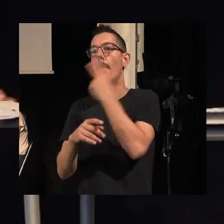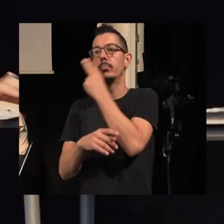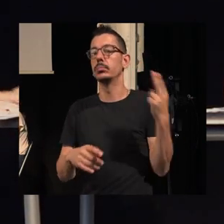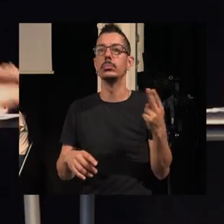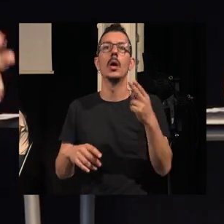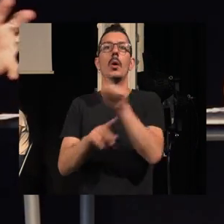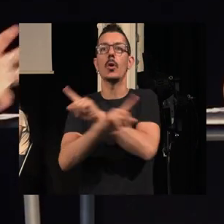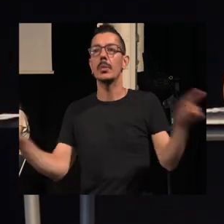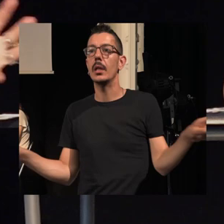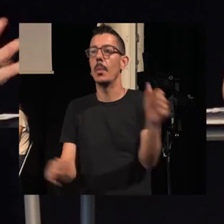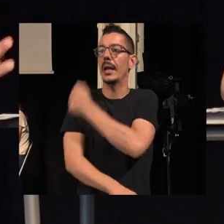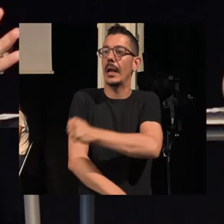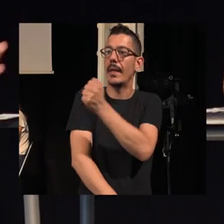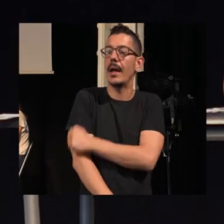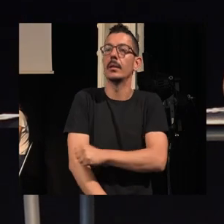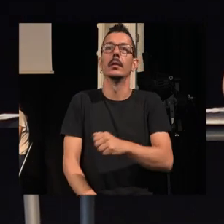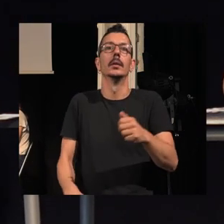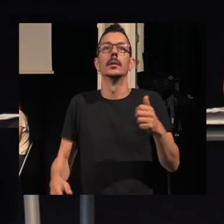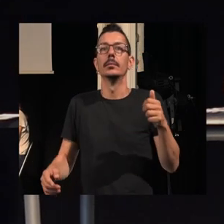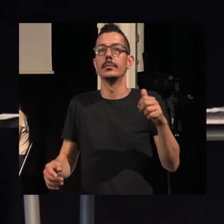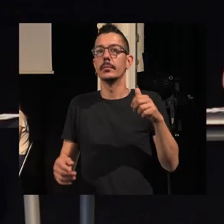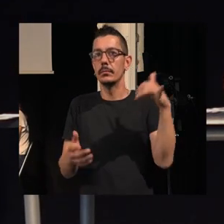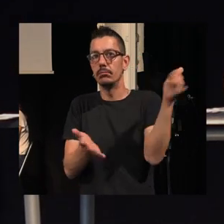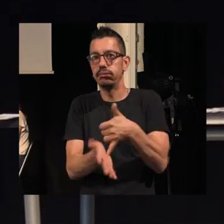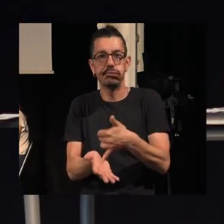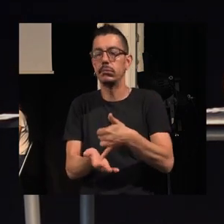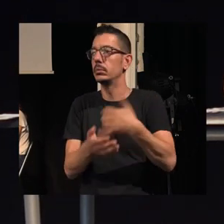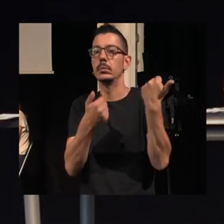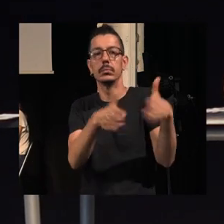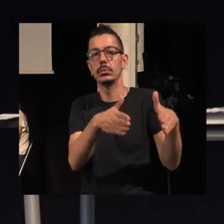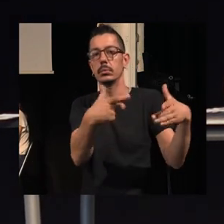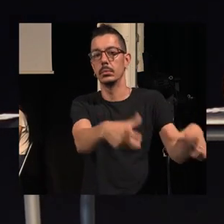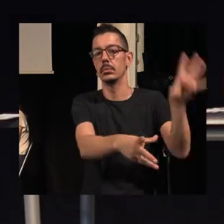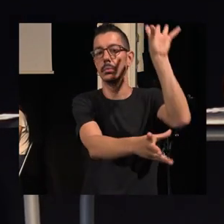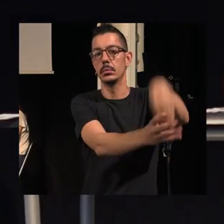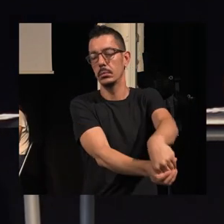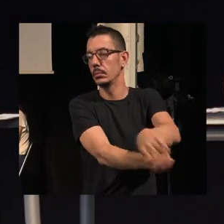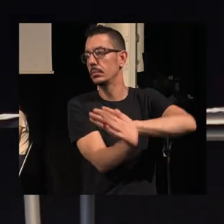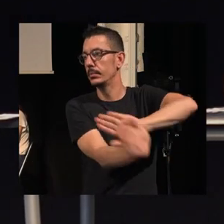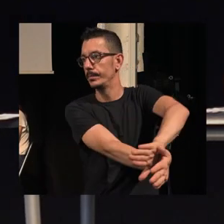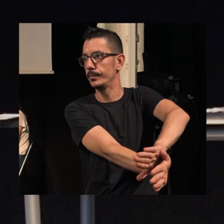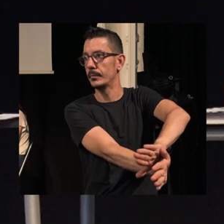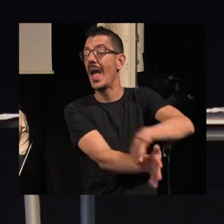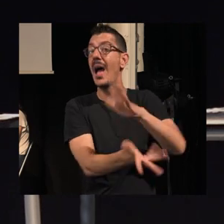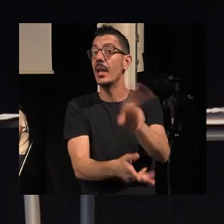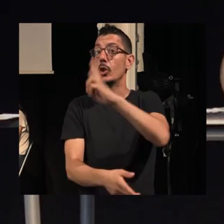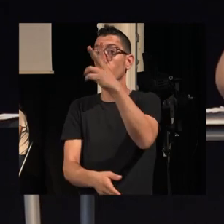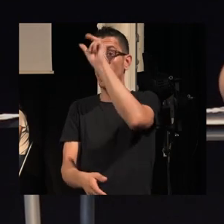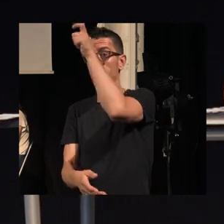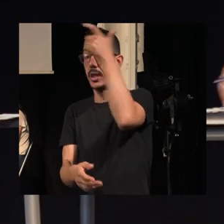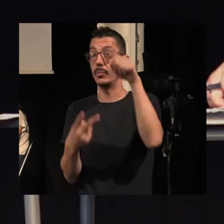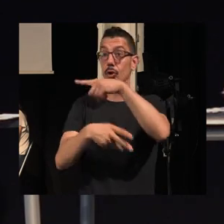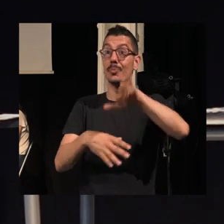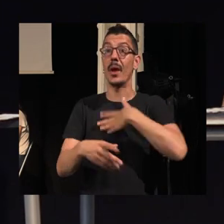la miseria. Entonces ahí hay dos conceptos que podrían casar muy bien, pero que aterrizan en lo concreto a medias